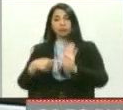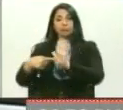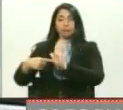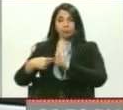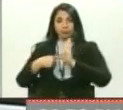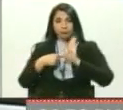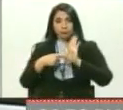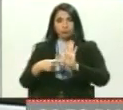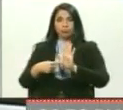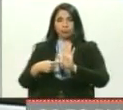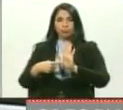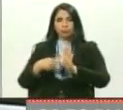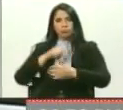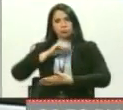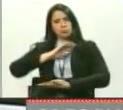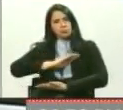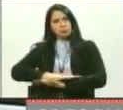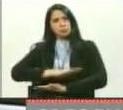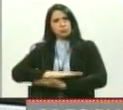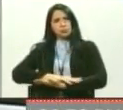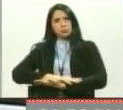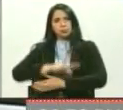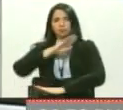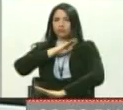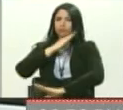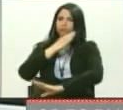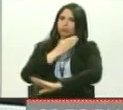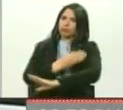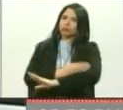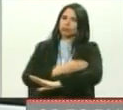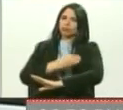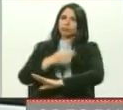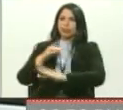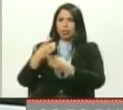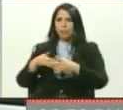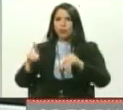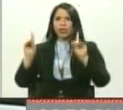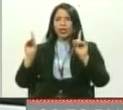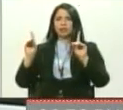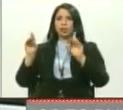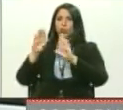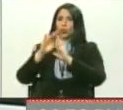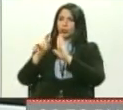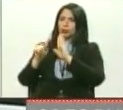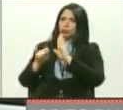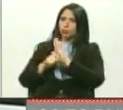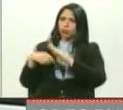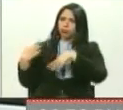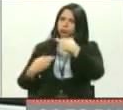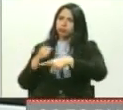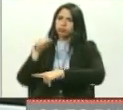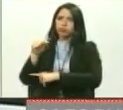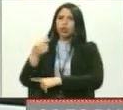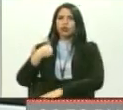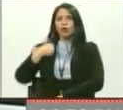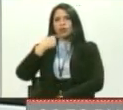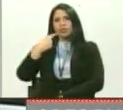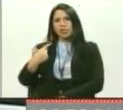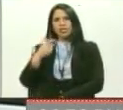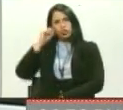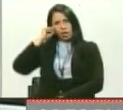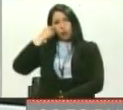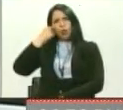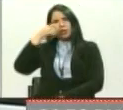la serenidad, la fortaleza de la democracia, la constitución de la revolución. Yo había dicho, ¿te acuerdas,